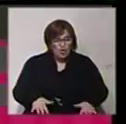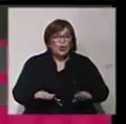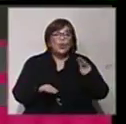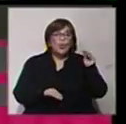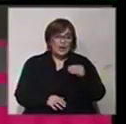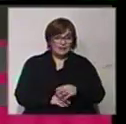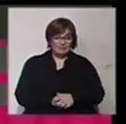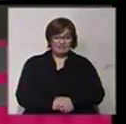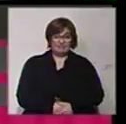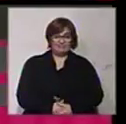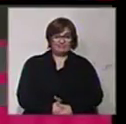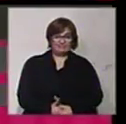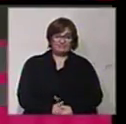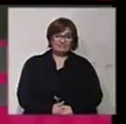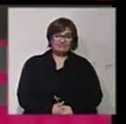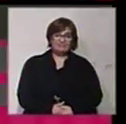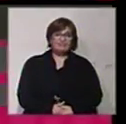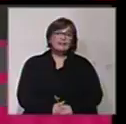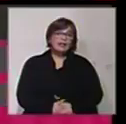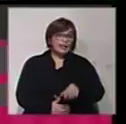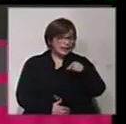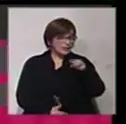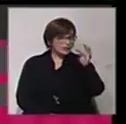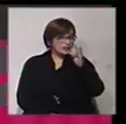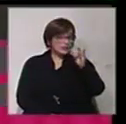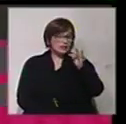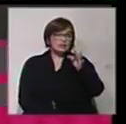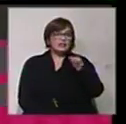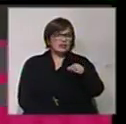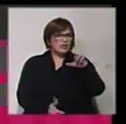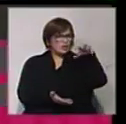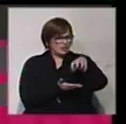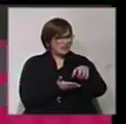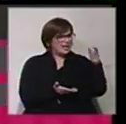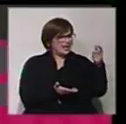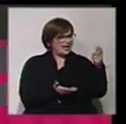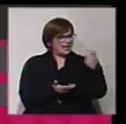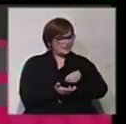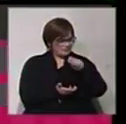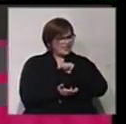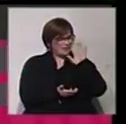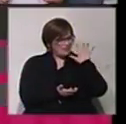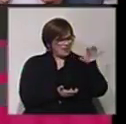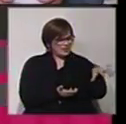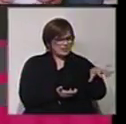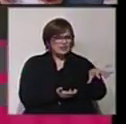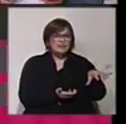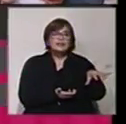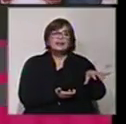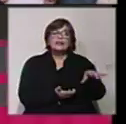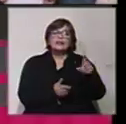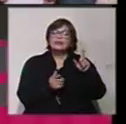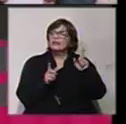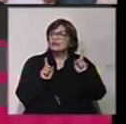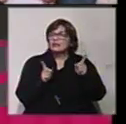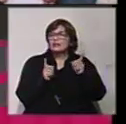superhéroes. Uh-huh. Ese taller creo que se va a estar dando en el Centro Cultural de España, si no recuerdo mal. Sí, y como siempre,